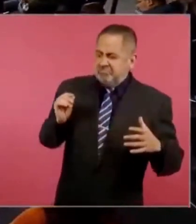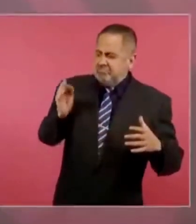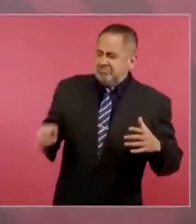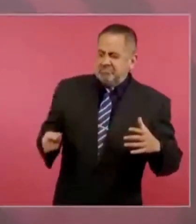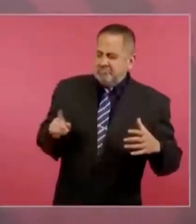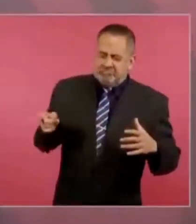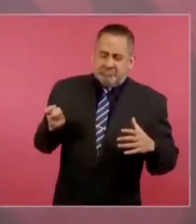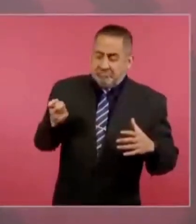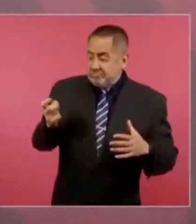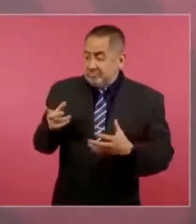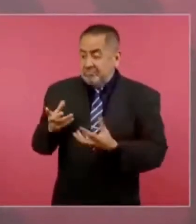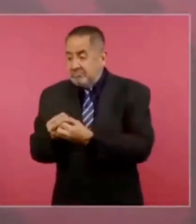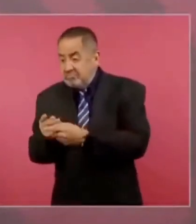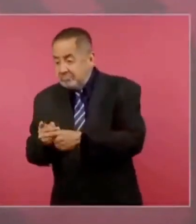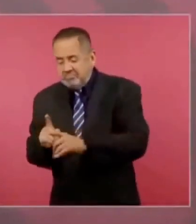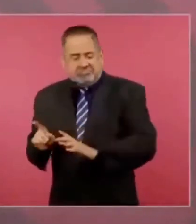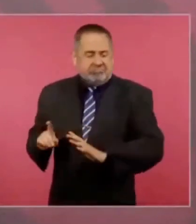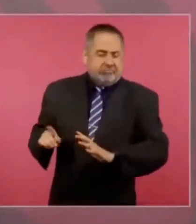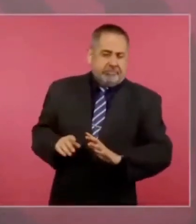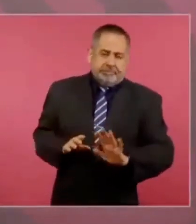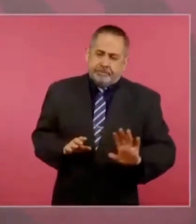en estos tiempos.